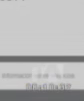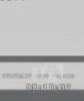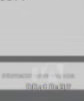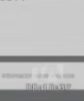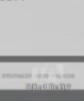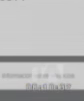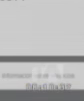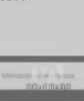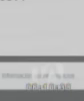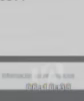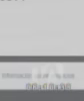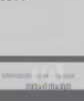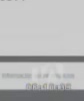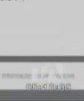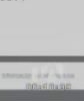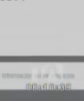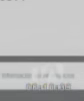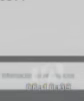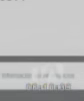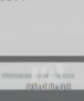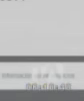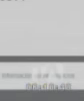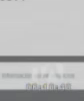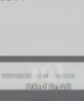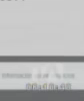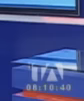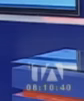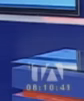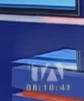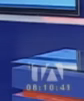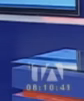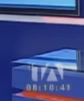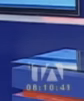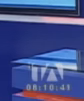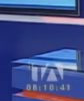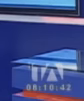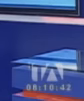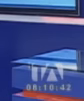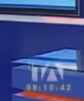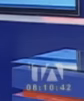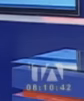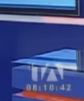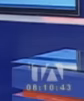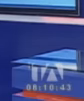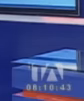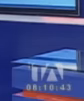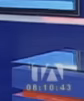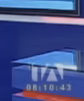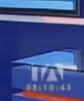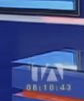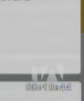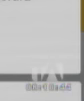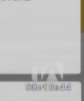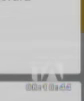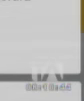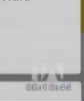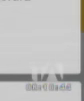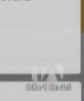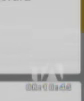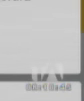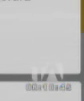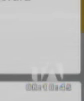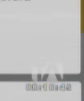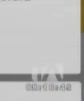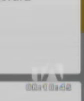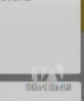ni socialización y de más de 50 millones. Este tuitero también envía pues, su postura y su opinión en